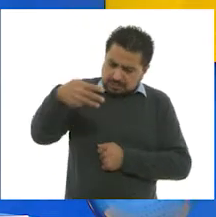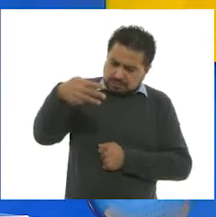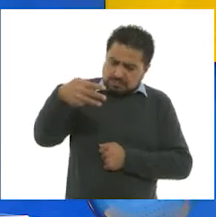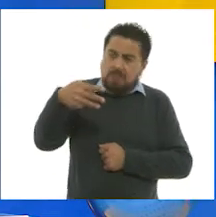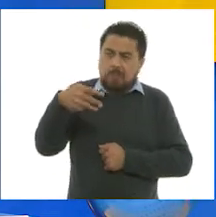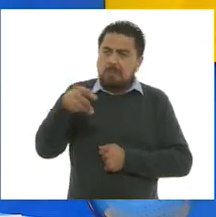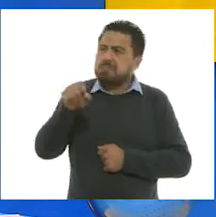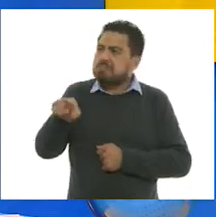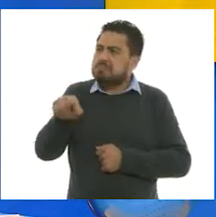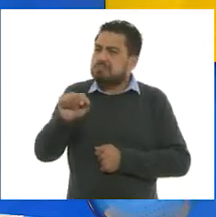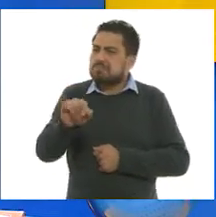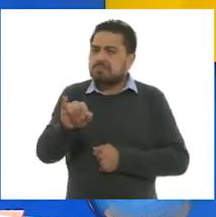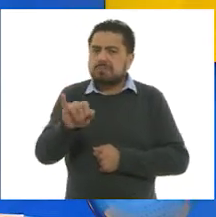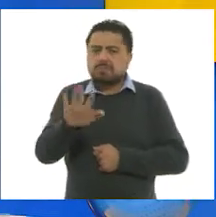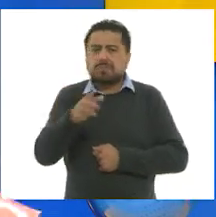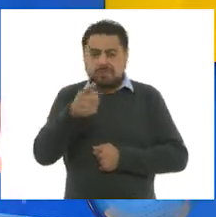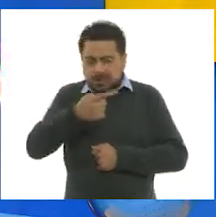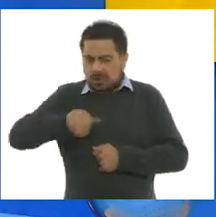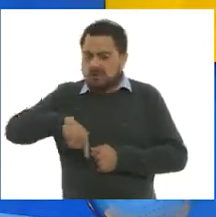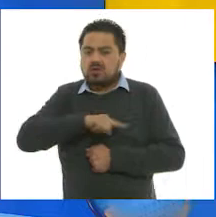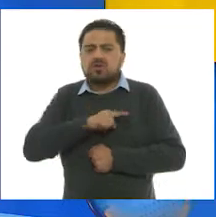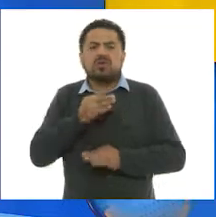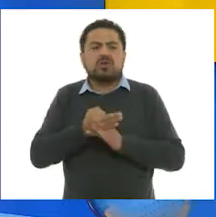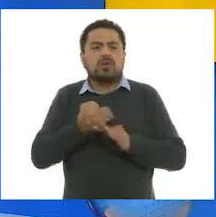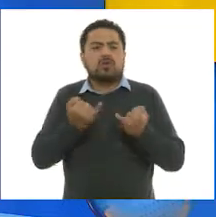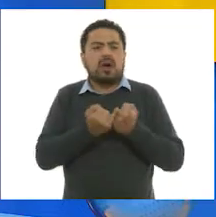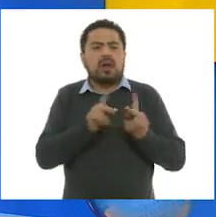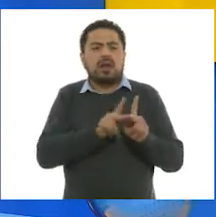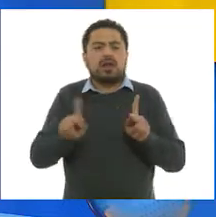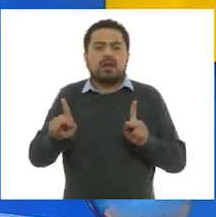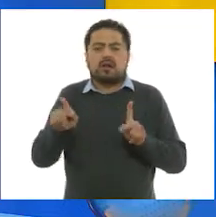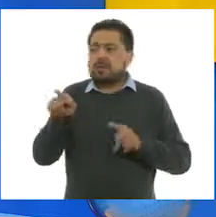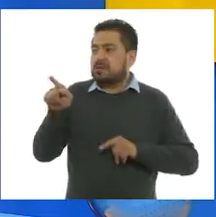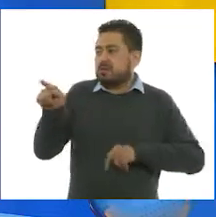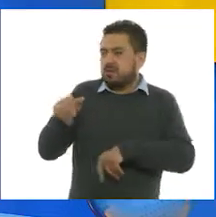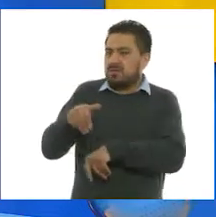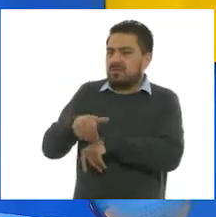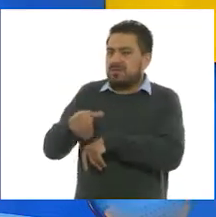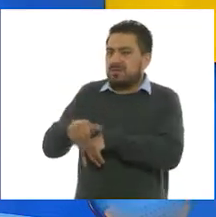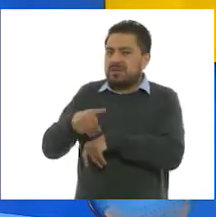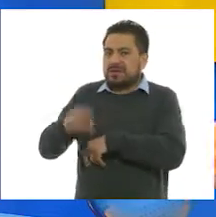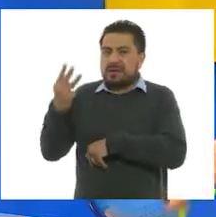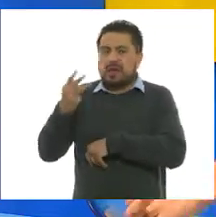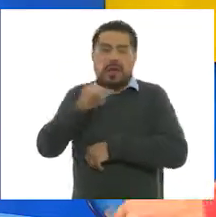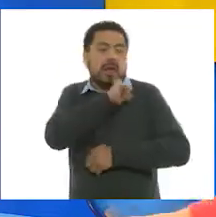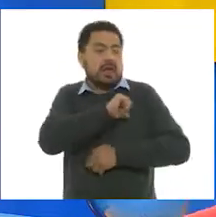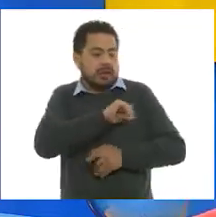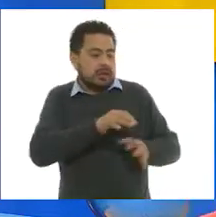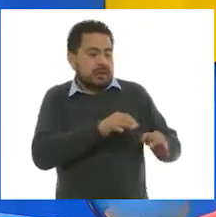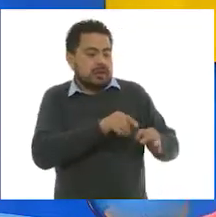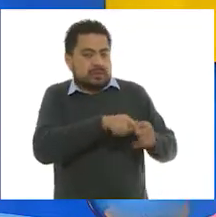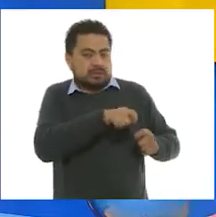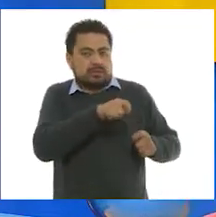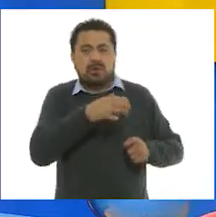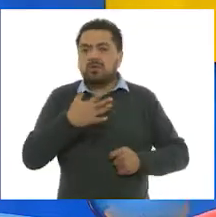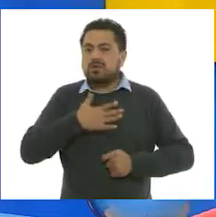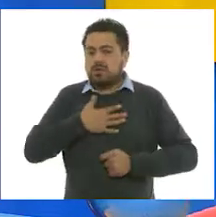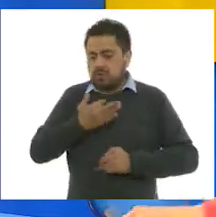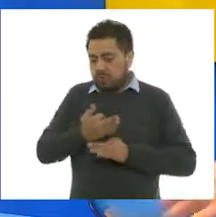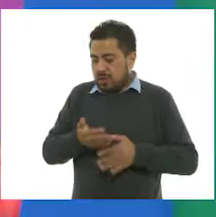1, 2, 3. Que para nosotros sería este símbolo. Esto es para los incas, esto es para